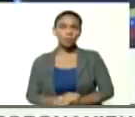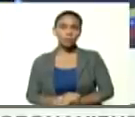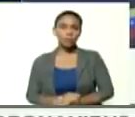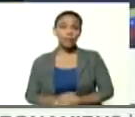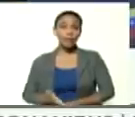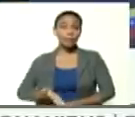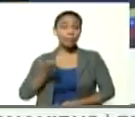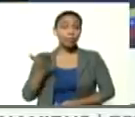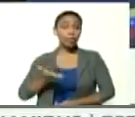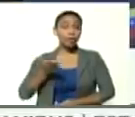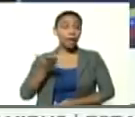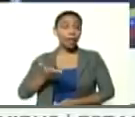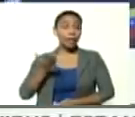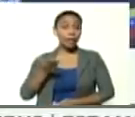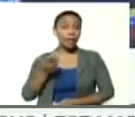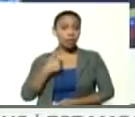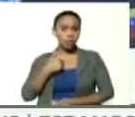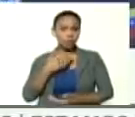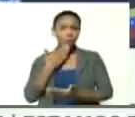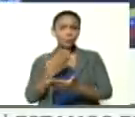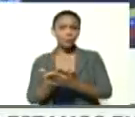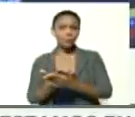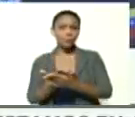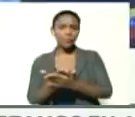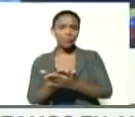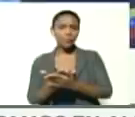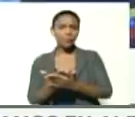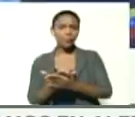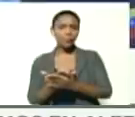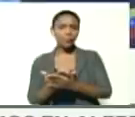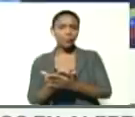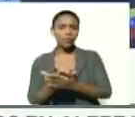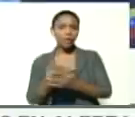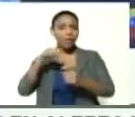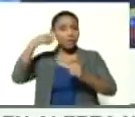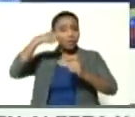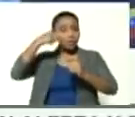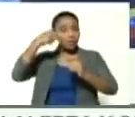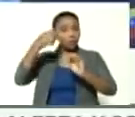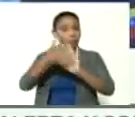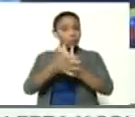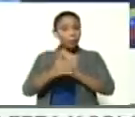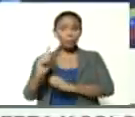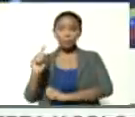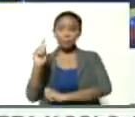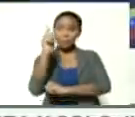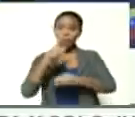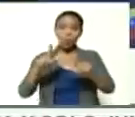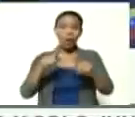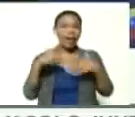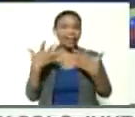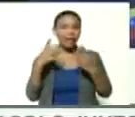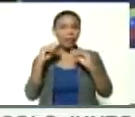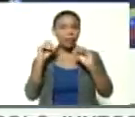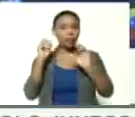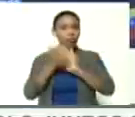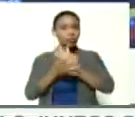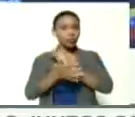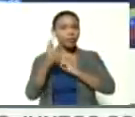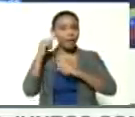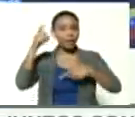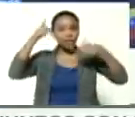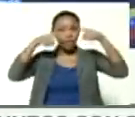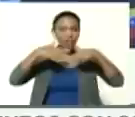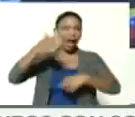Es importante, y voy a pedir un video en primer lugar del comandante Hugo